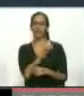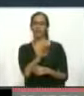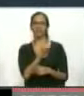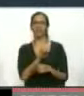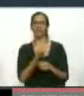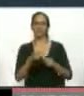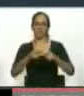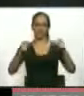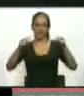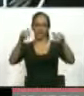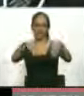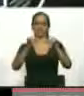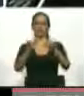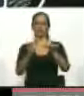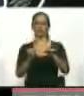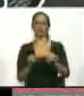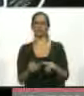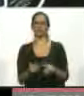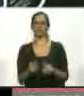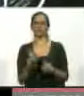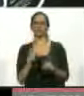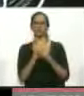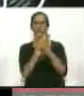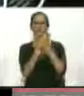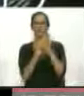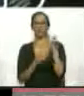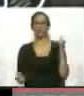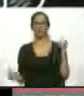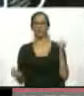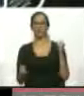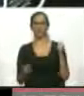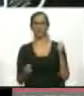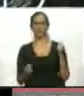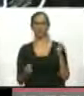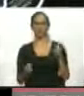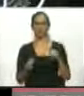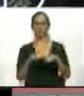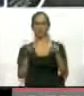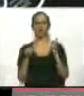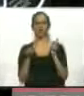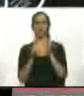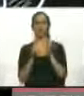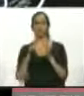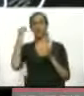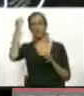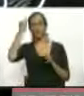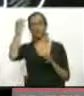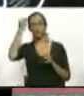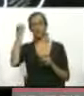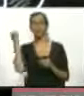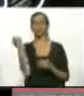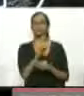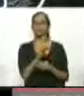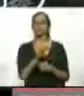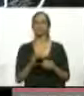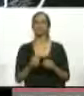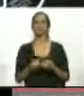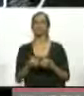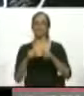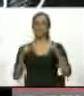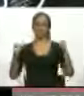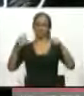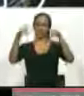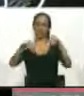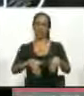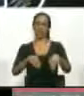enterrada allí mismo yo me les escape de el lugar donde ellos pensaban asesinarme y enterarme